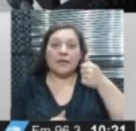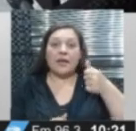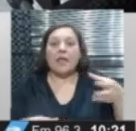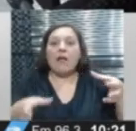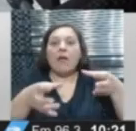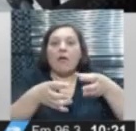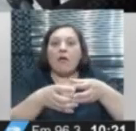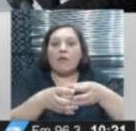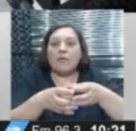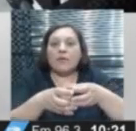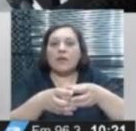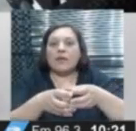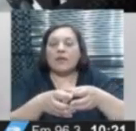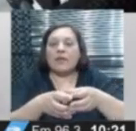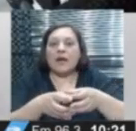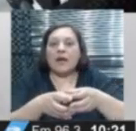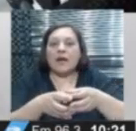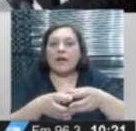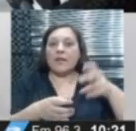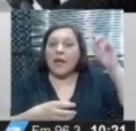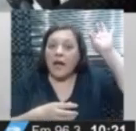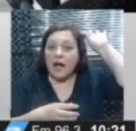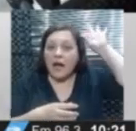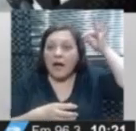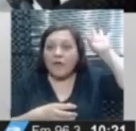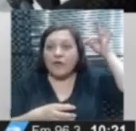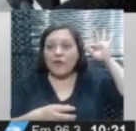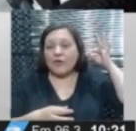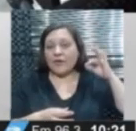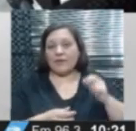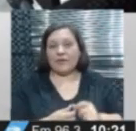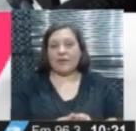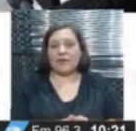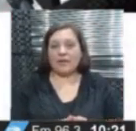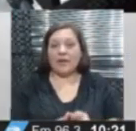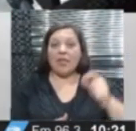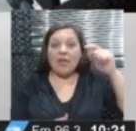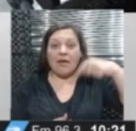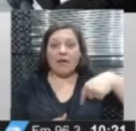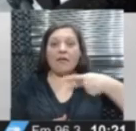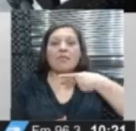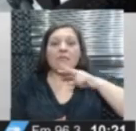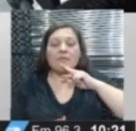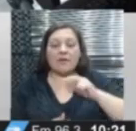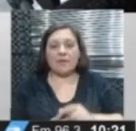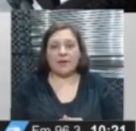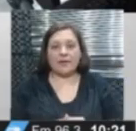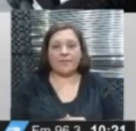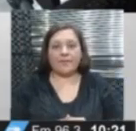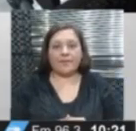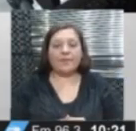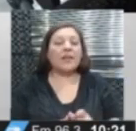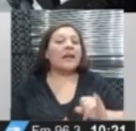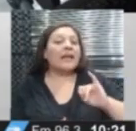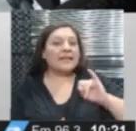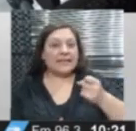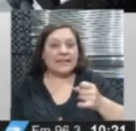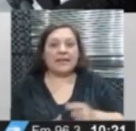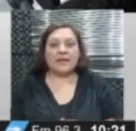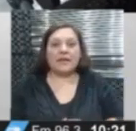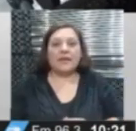es así esto es correcto no Leticia soy coordinadora Internacional del